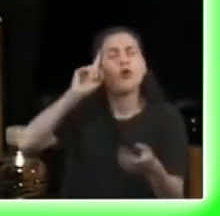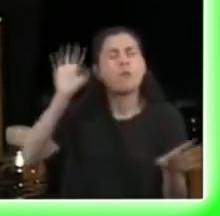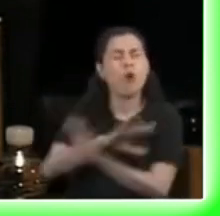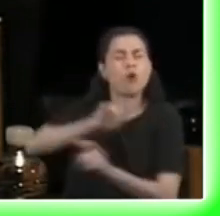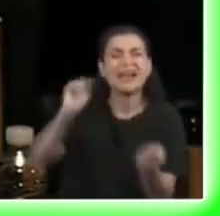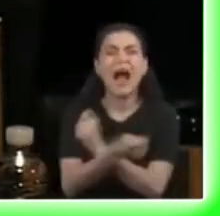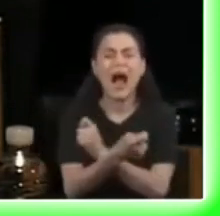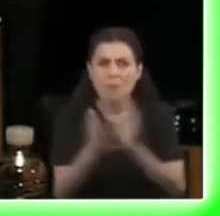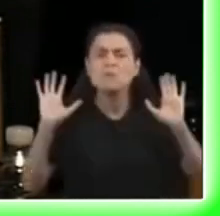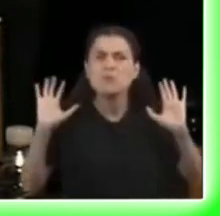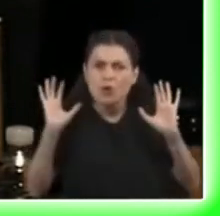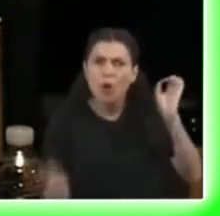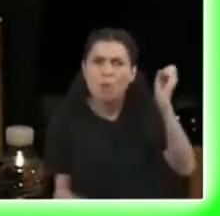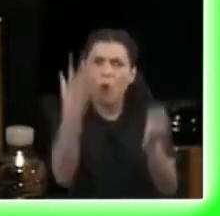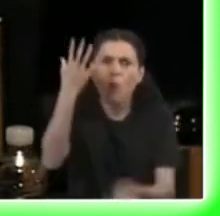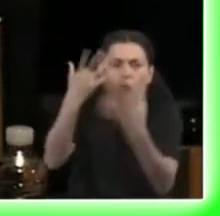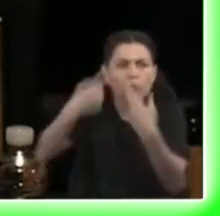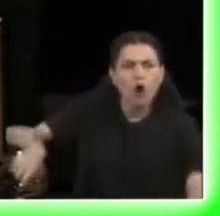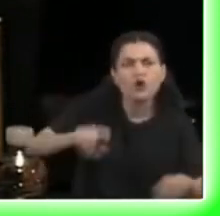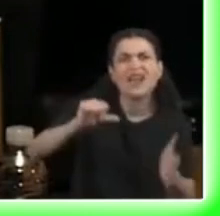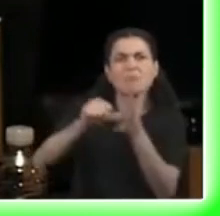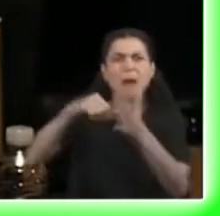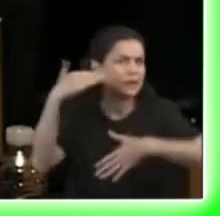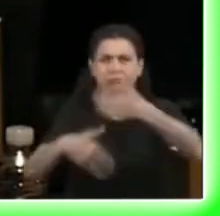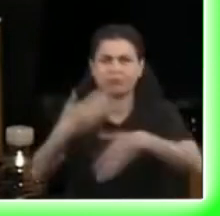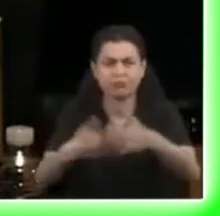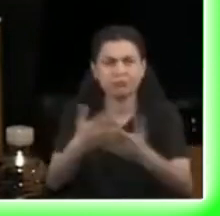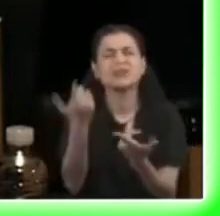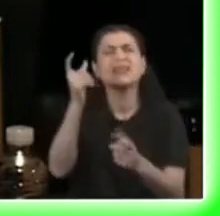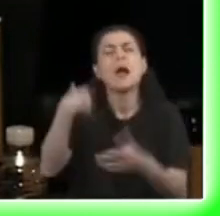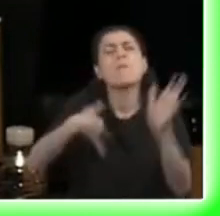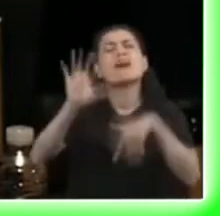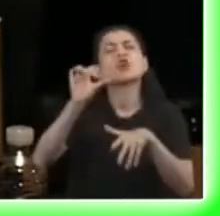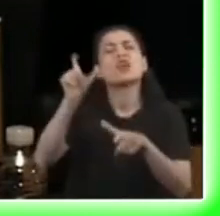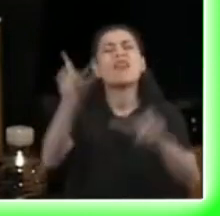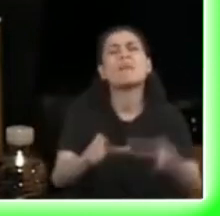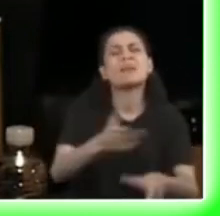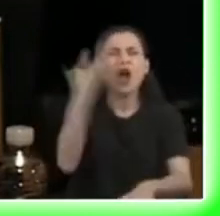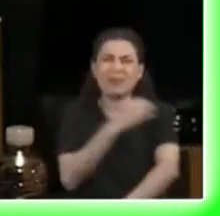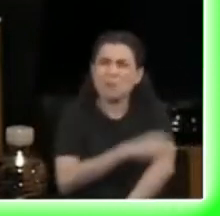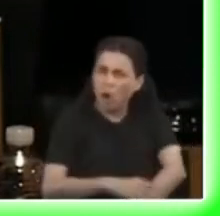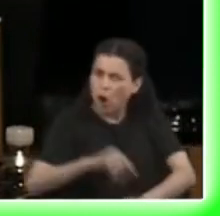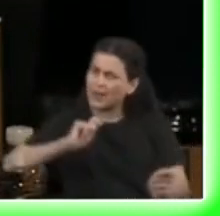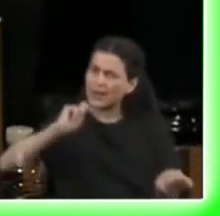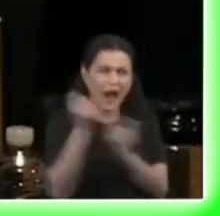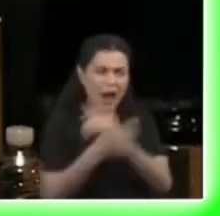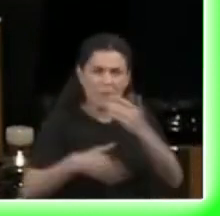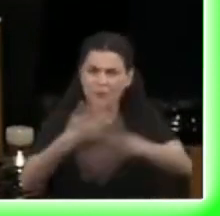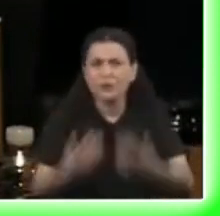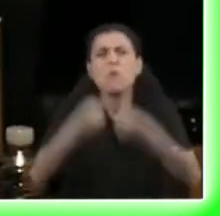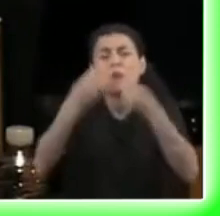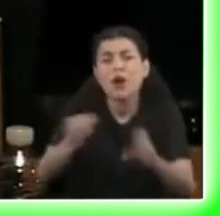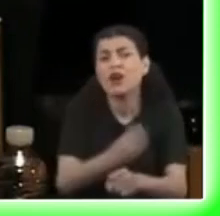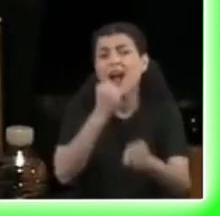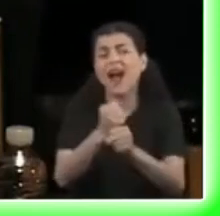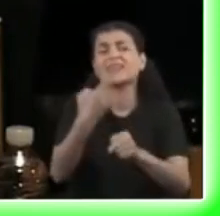Generó una explosión de riqueza tan dramática que sacó de la pobreza al 90% de la población, llegando al punto que para el año